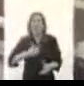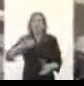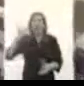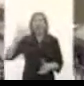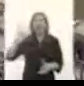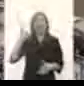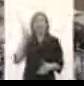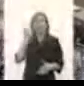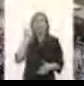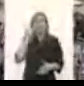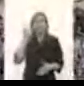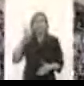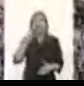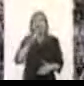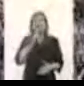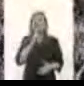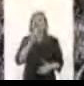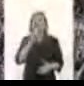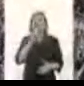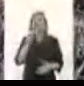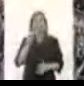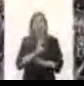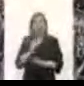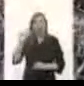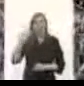Yaciretá, como cuando él decidió